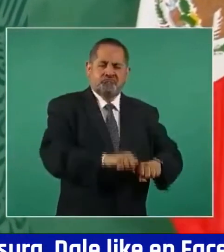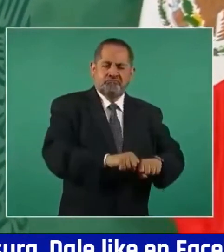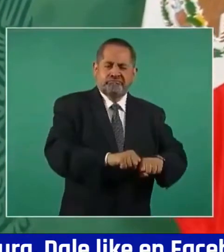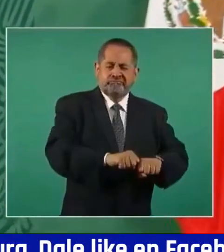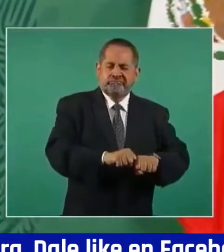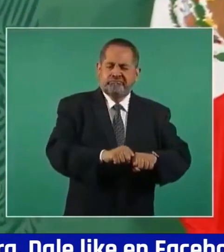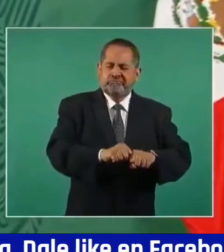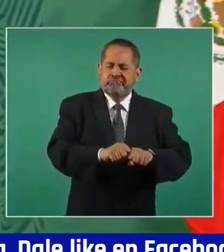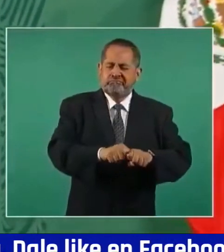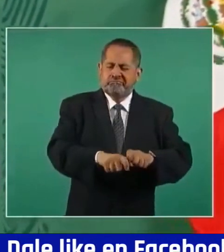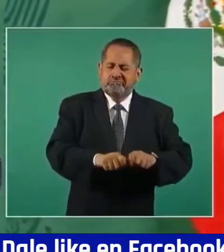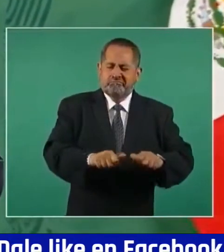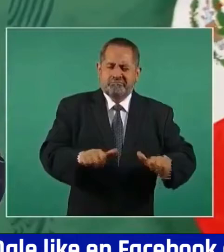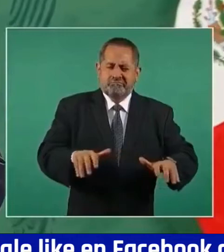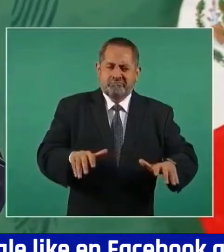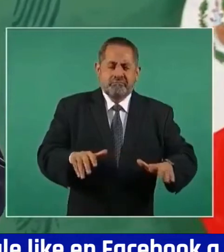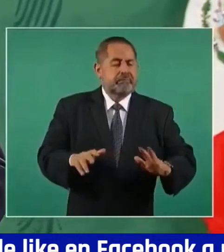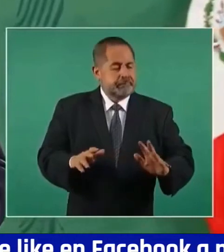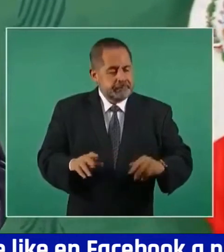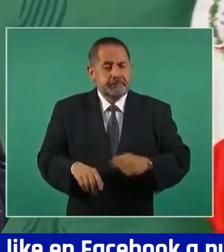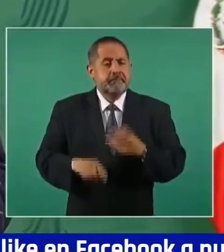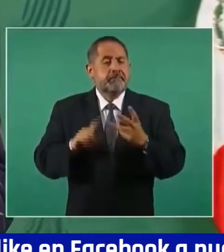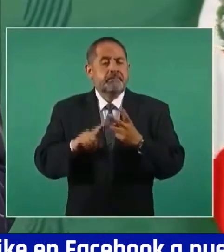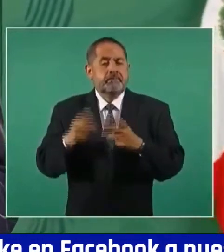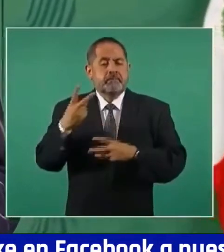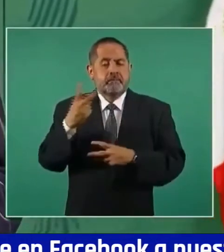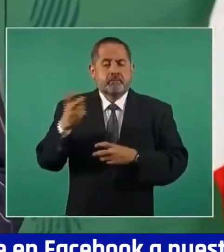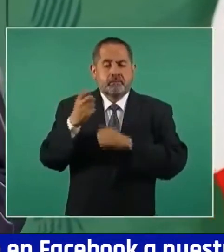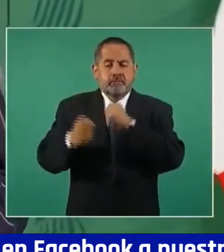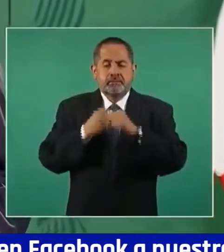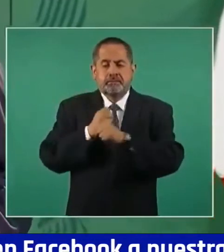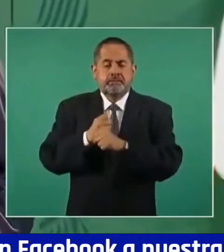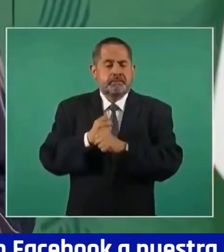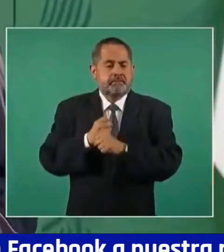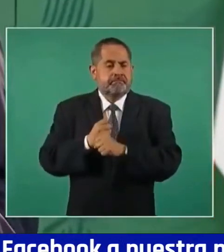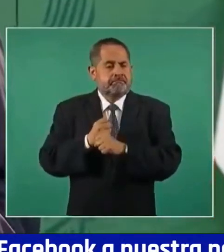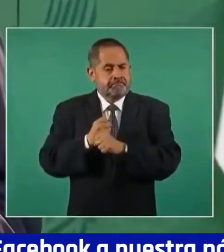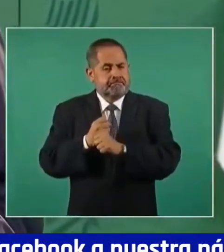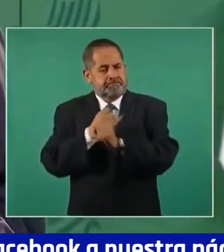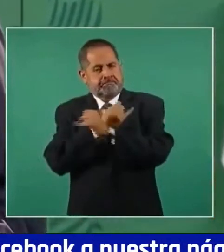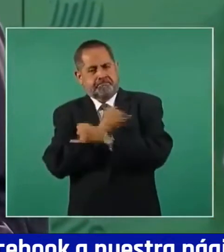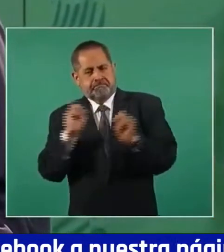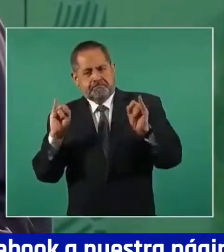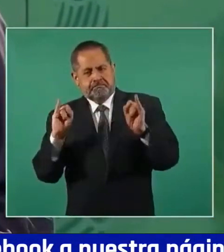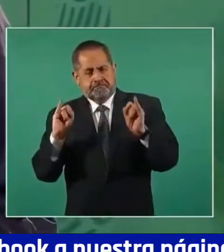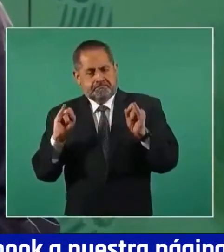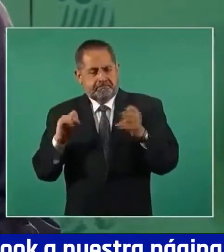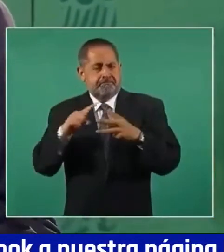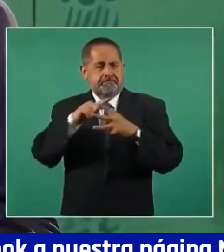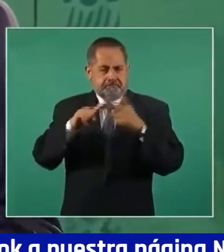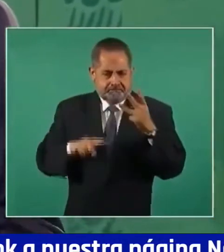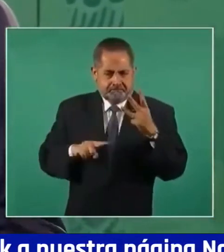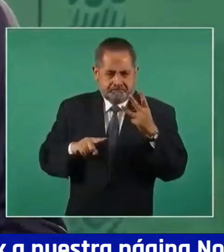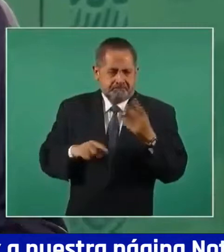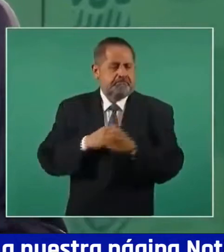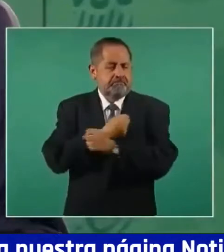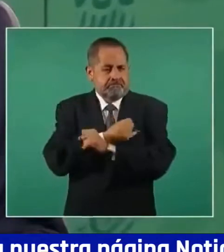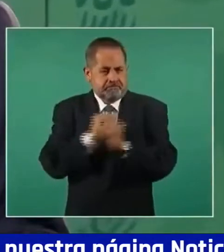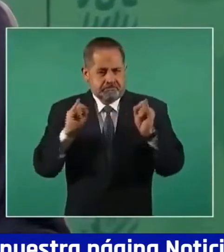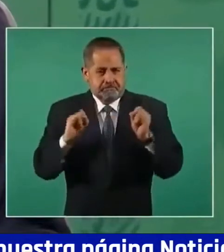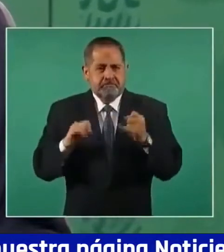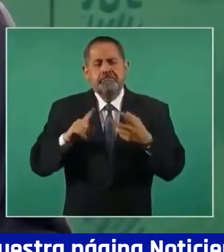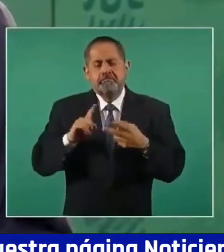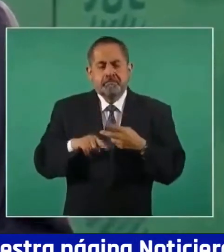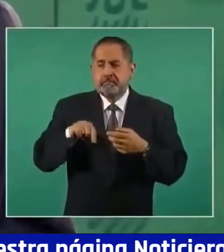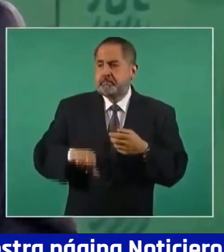extranjera, y 200 años de nuestra independencia, este año, 21.